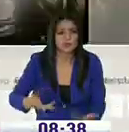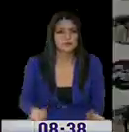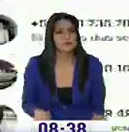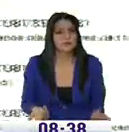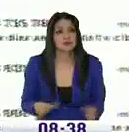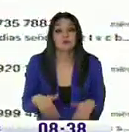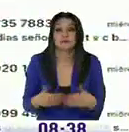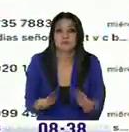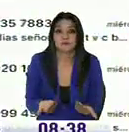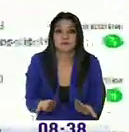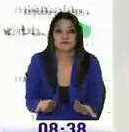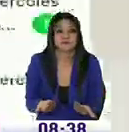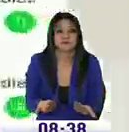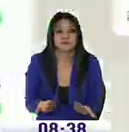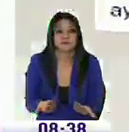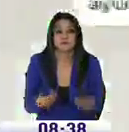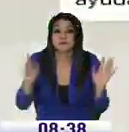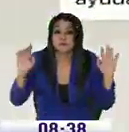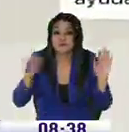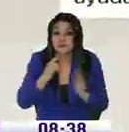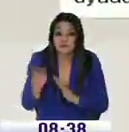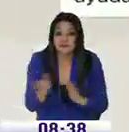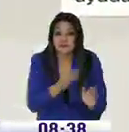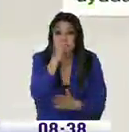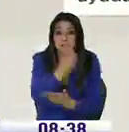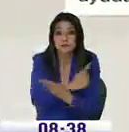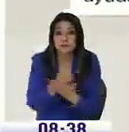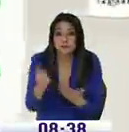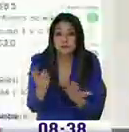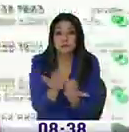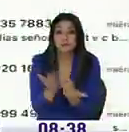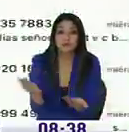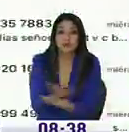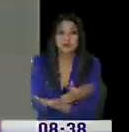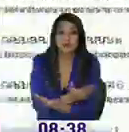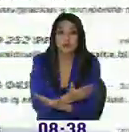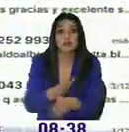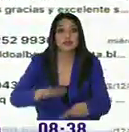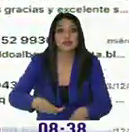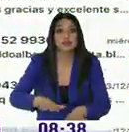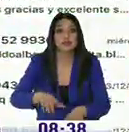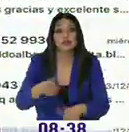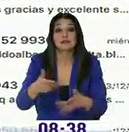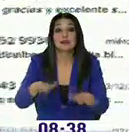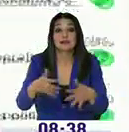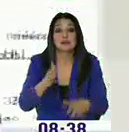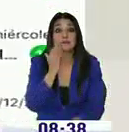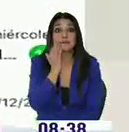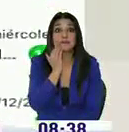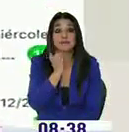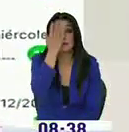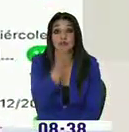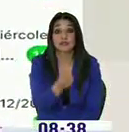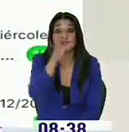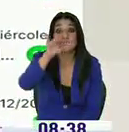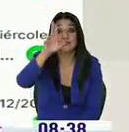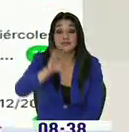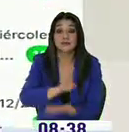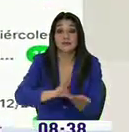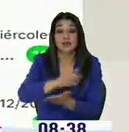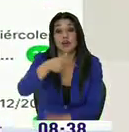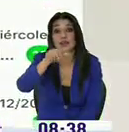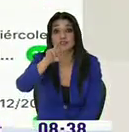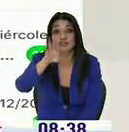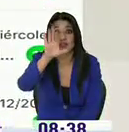¿cómo se hace? Vengo nomás. Más de una semana que no pasa la basura, sector de acá hacia el norte de Quito. Ya termino. Buenos días, TBC, Barrio La Garzota